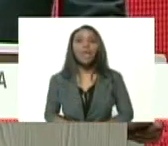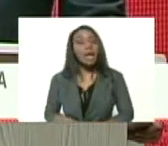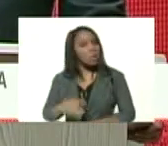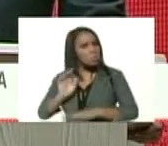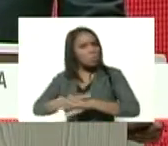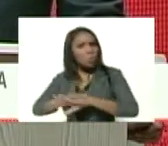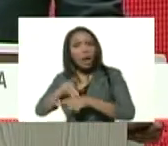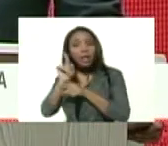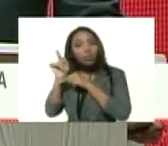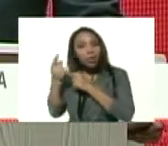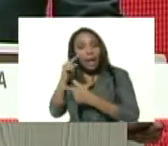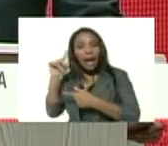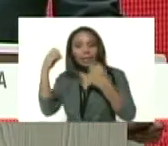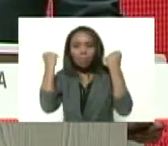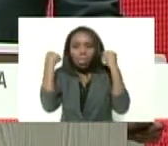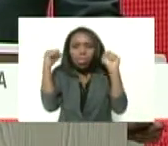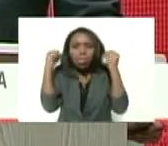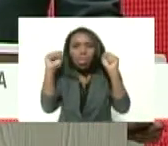eso que él sale.